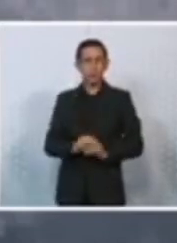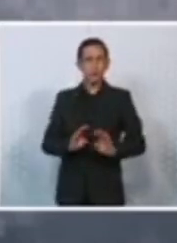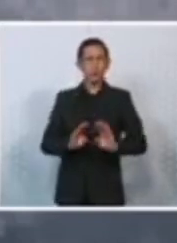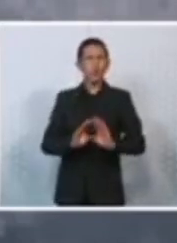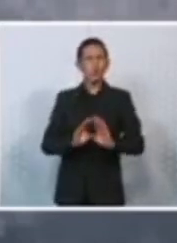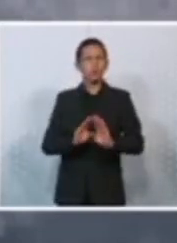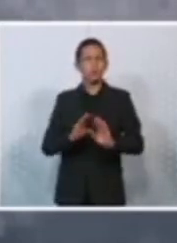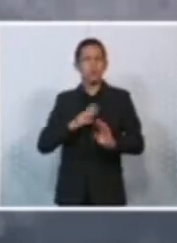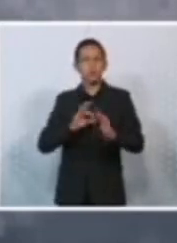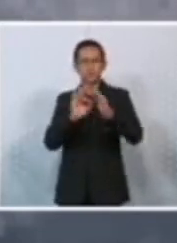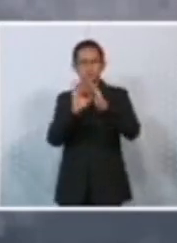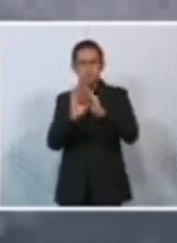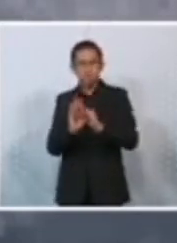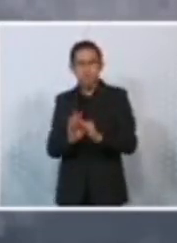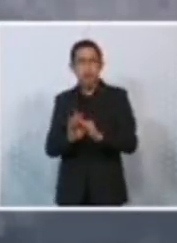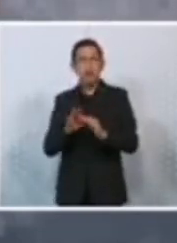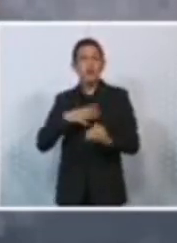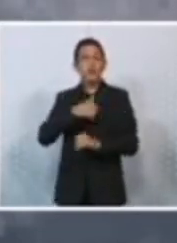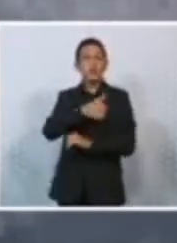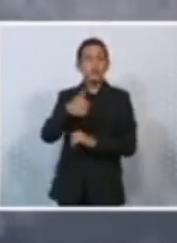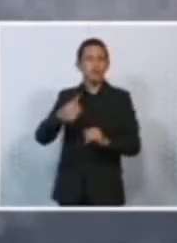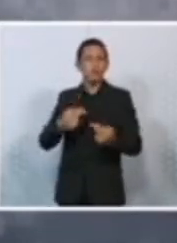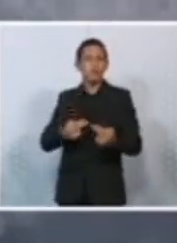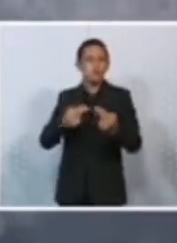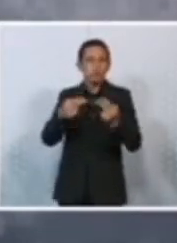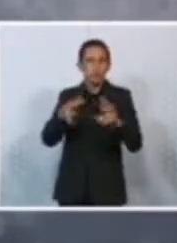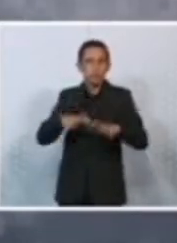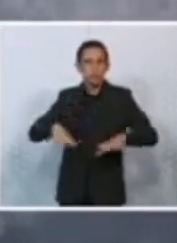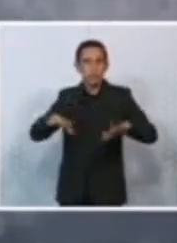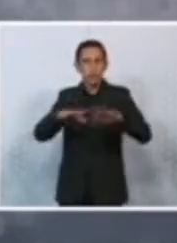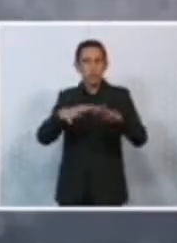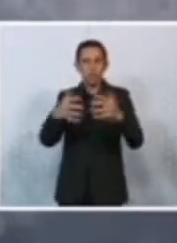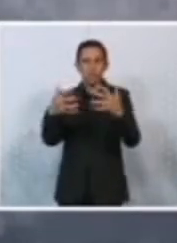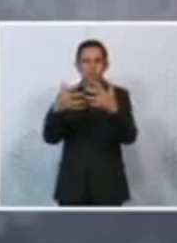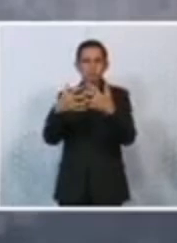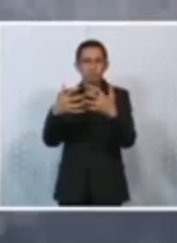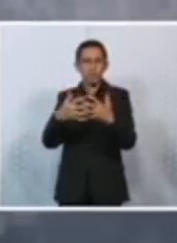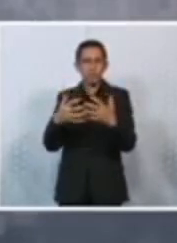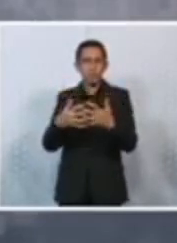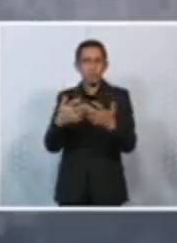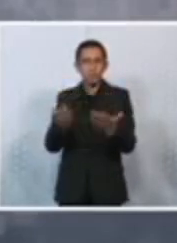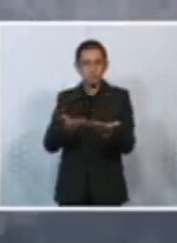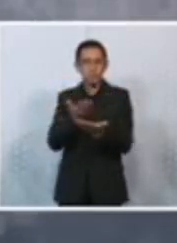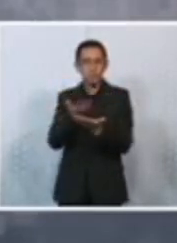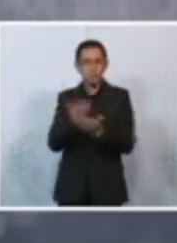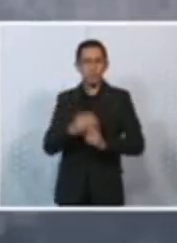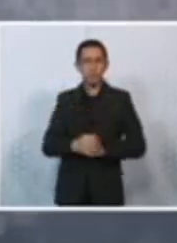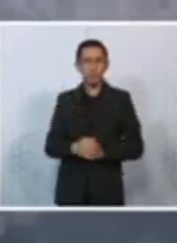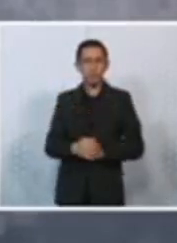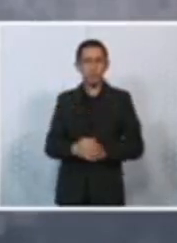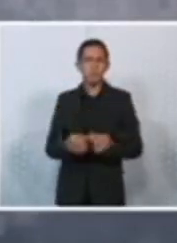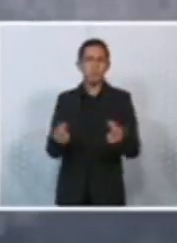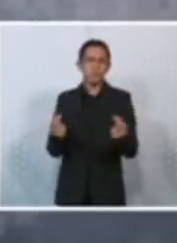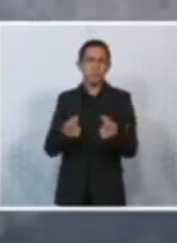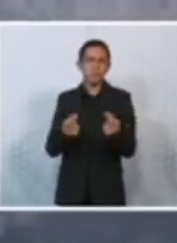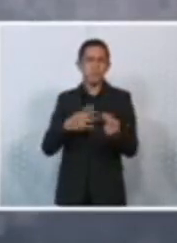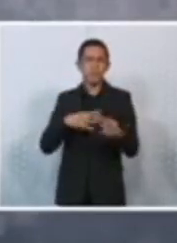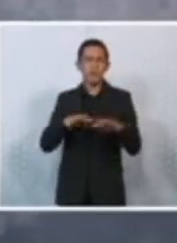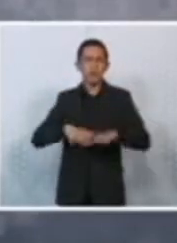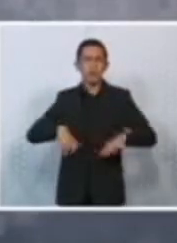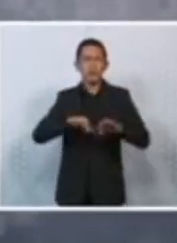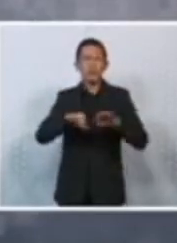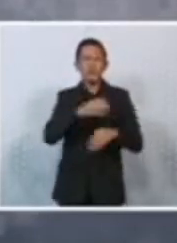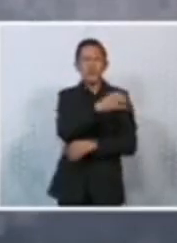crear una economía de piso parejo en todas las regiones de nuestro estado tenemos que tecnificar el